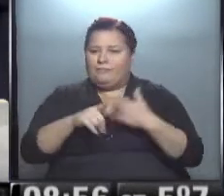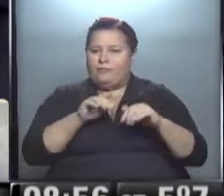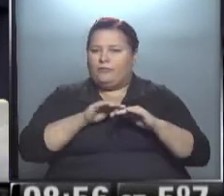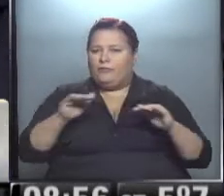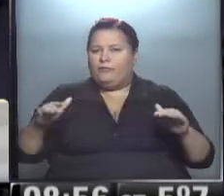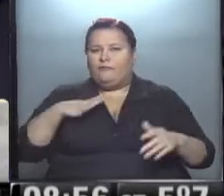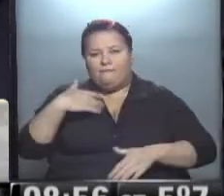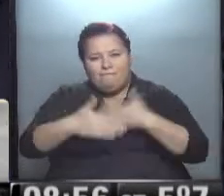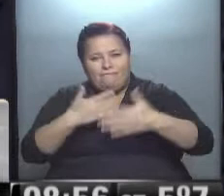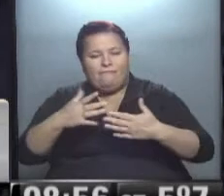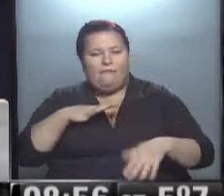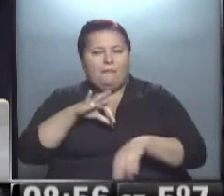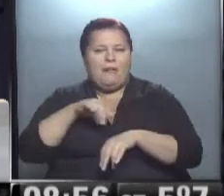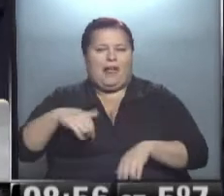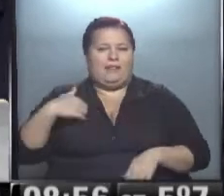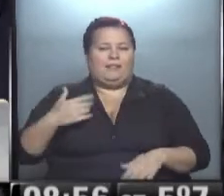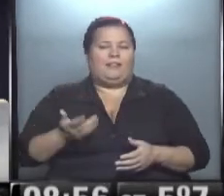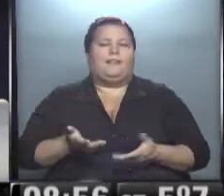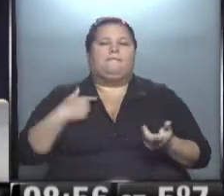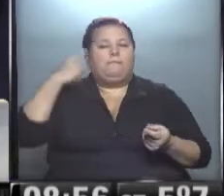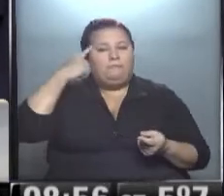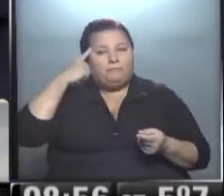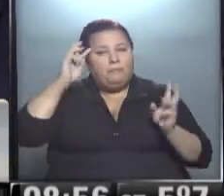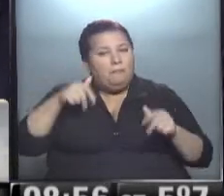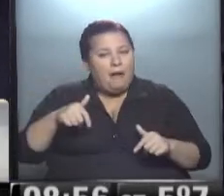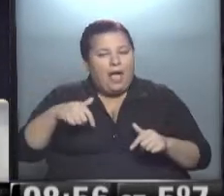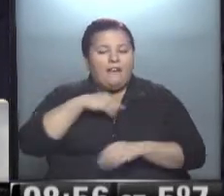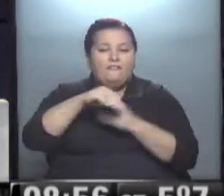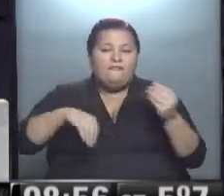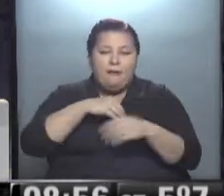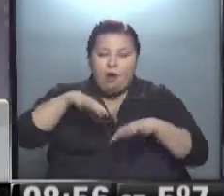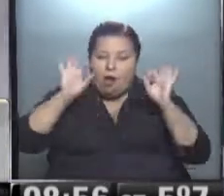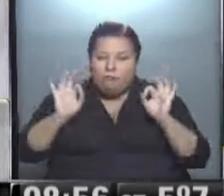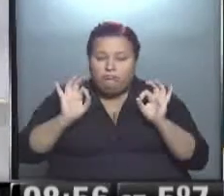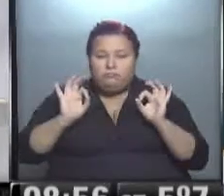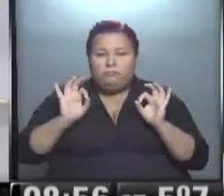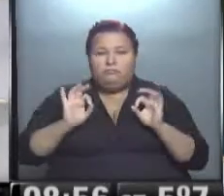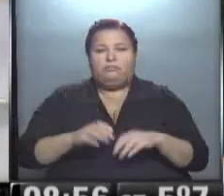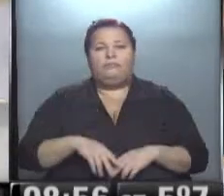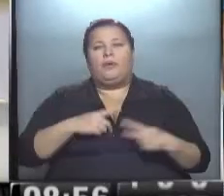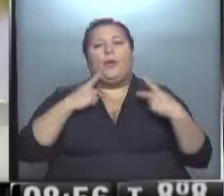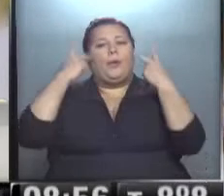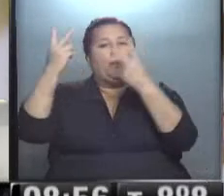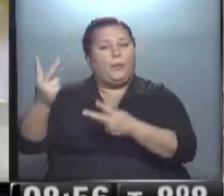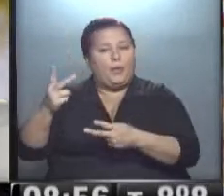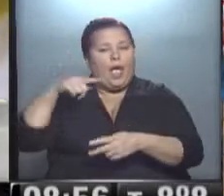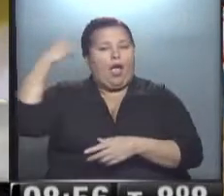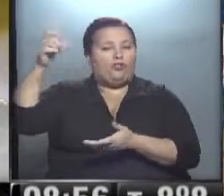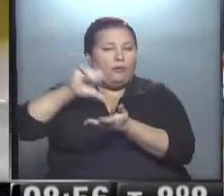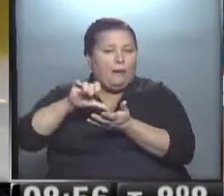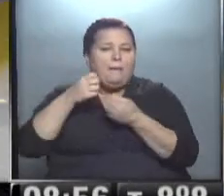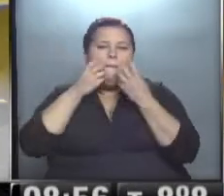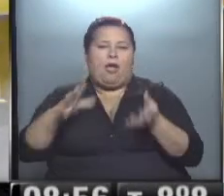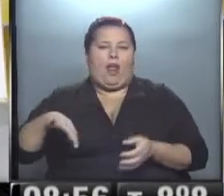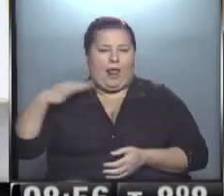lo suficiente, así que pensamos nuestra familia entera en viajar al exterior para poder mejorar su calidad de